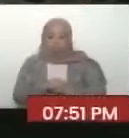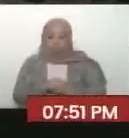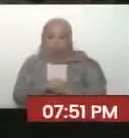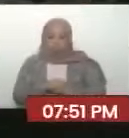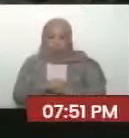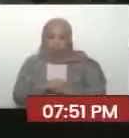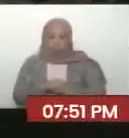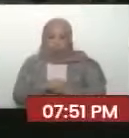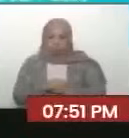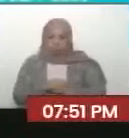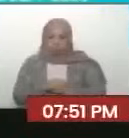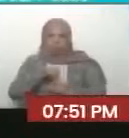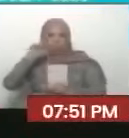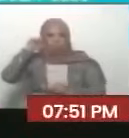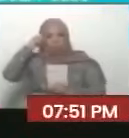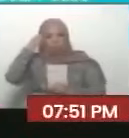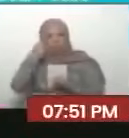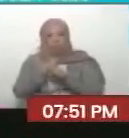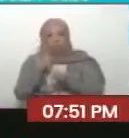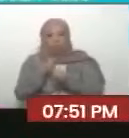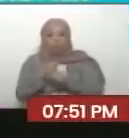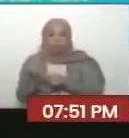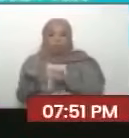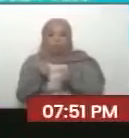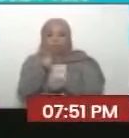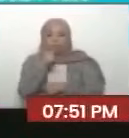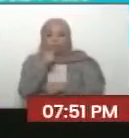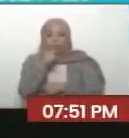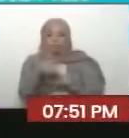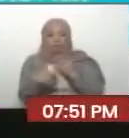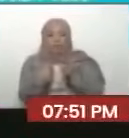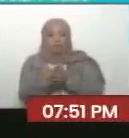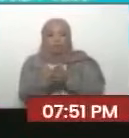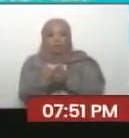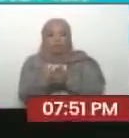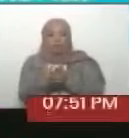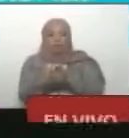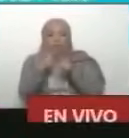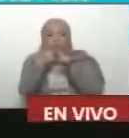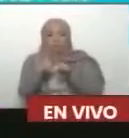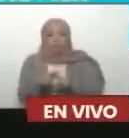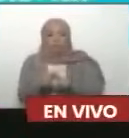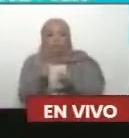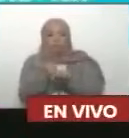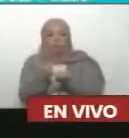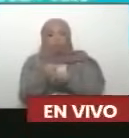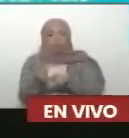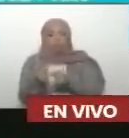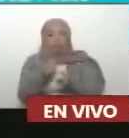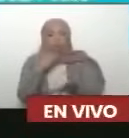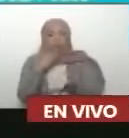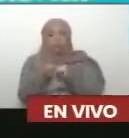¿Y por qué yo recuerdo esto? Porque tenemos que balancear, hacer